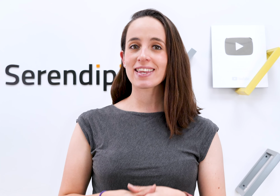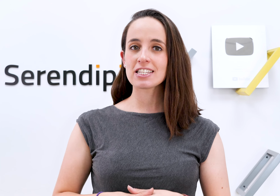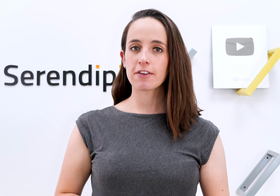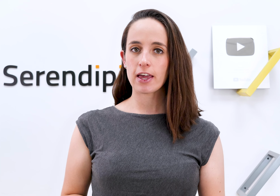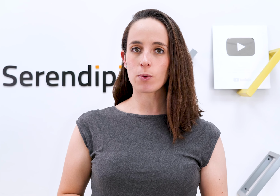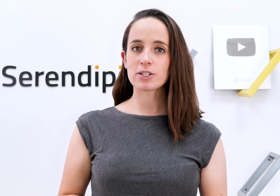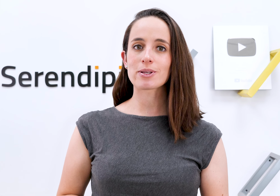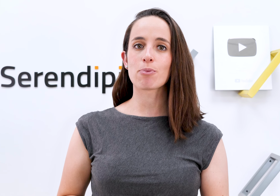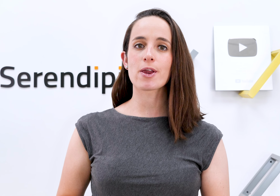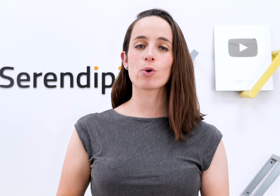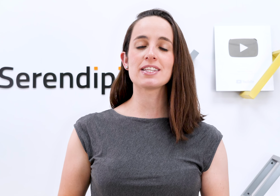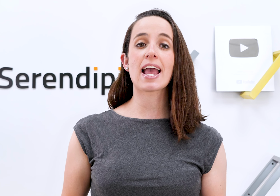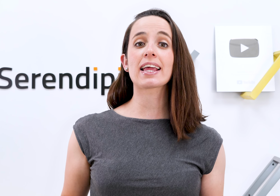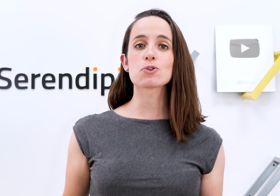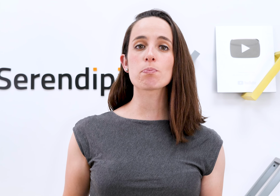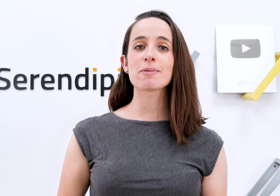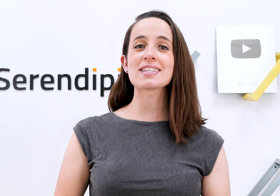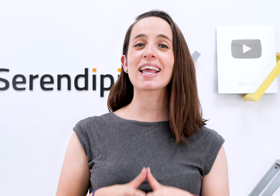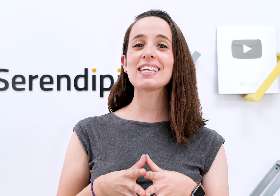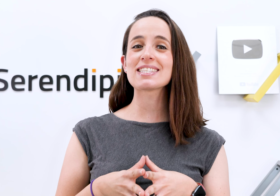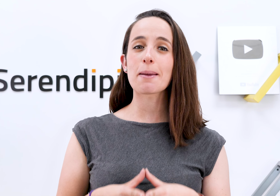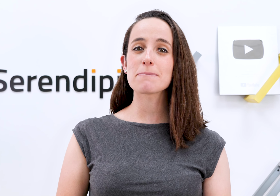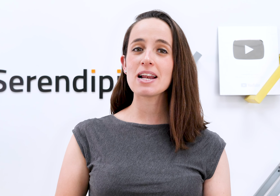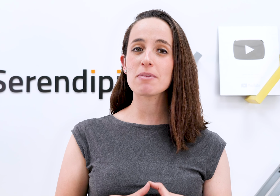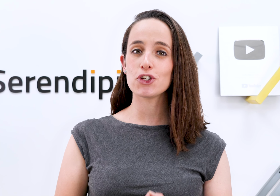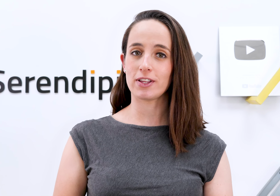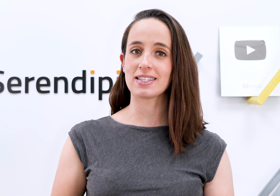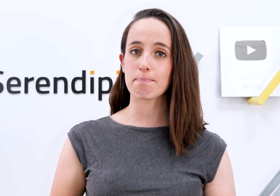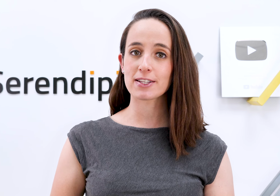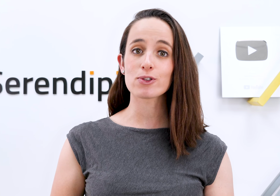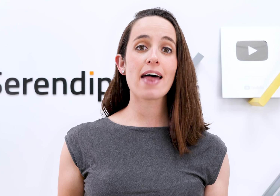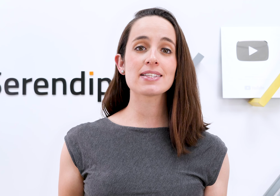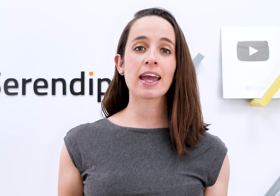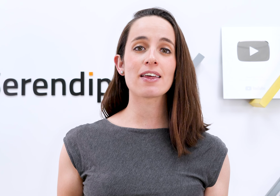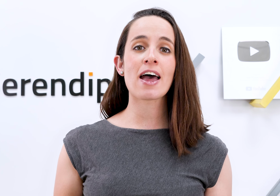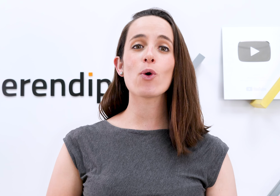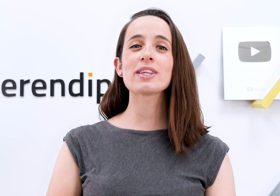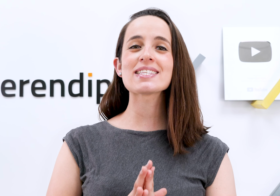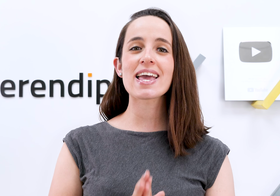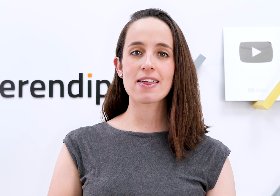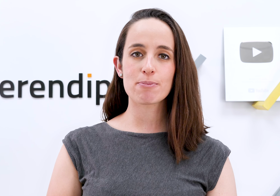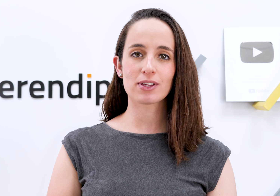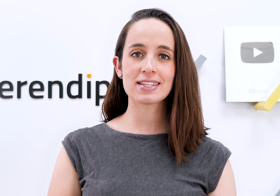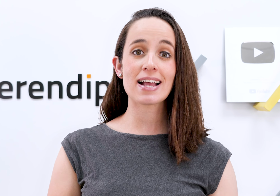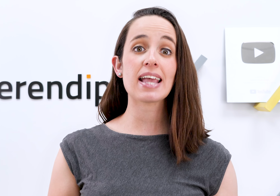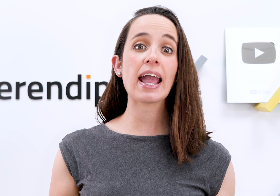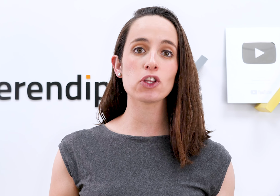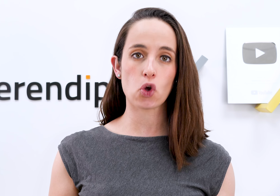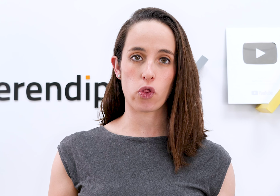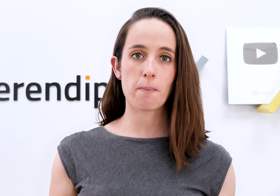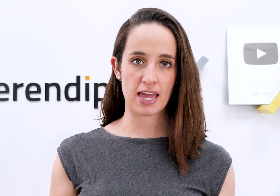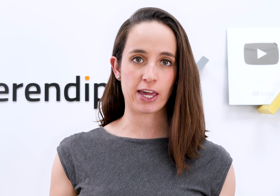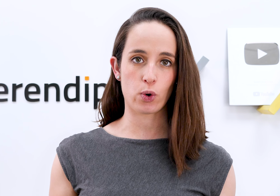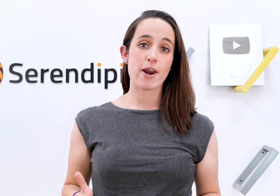eliminación de 13 fideicomisos del Poder Judicial que suman más de 15 mil millones de pesos ha desencadenado una serie de protestas